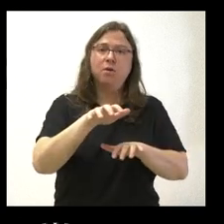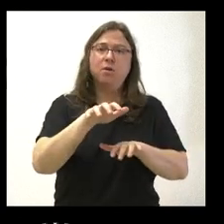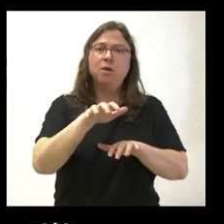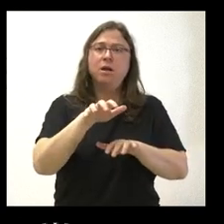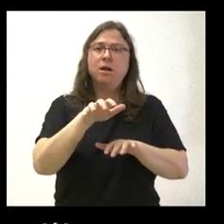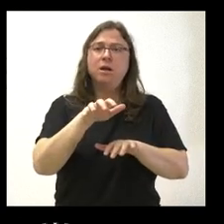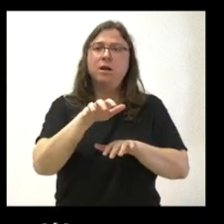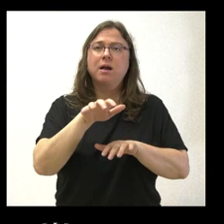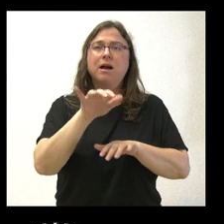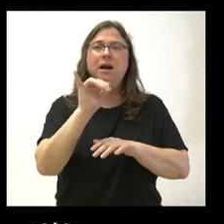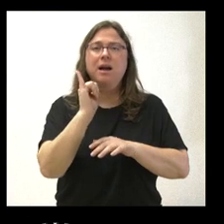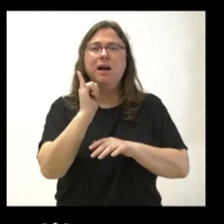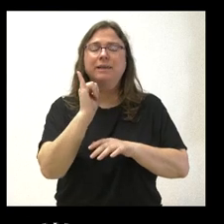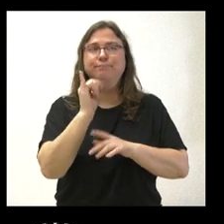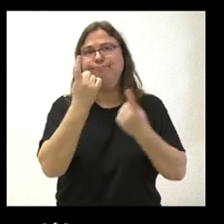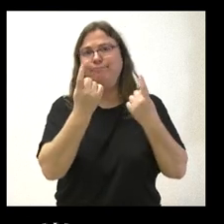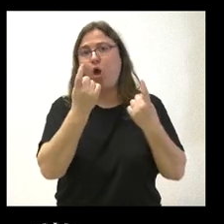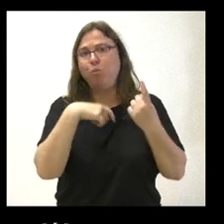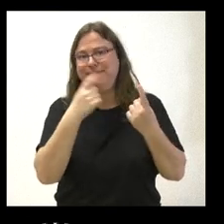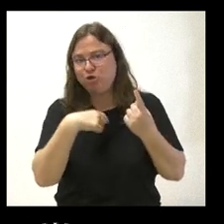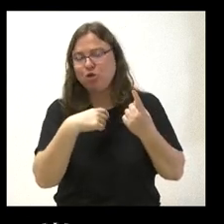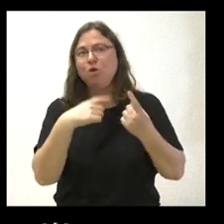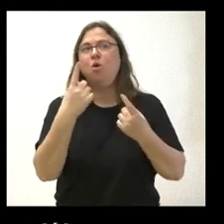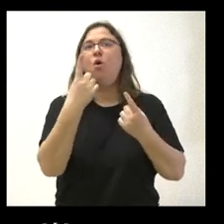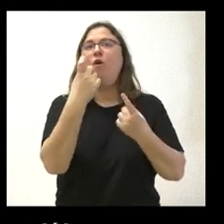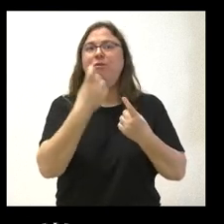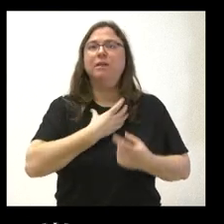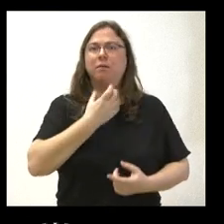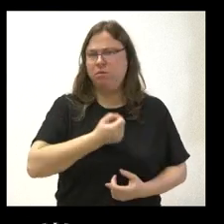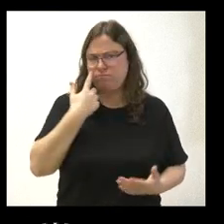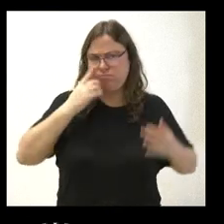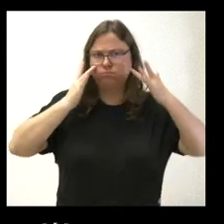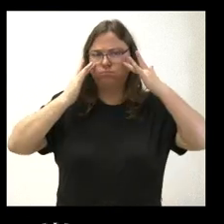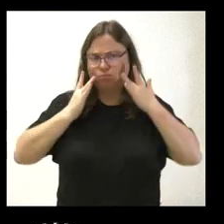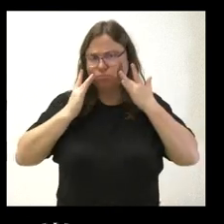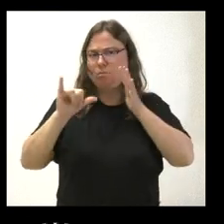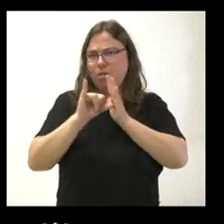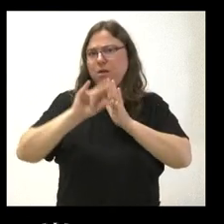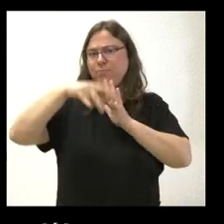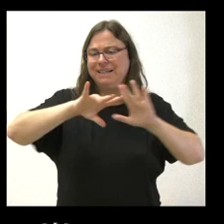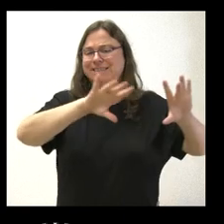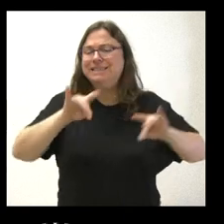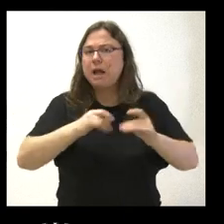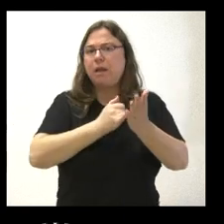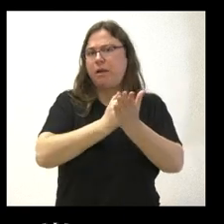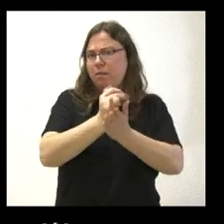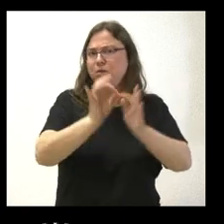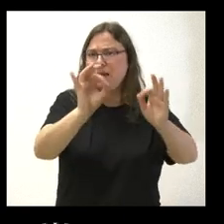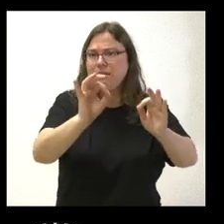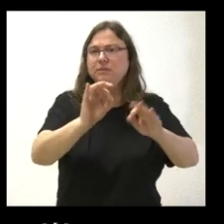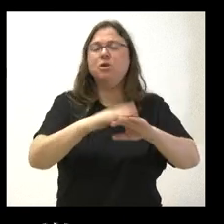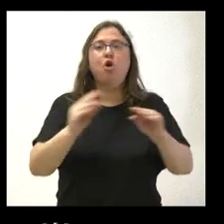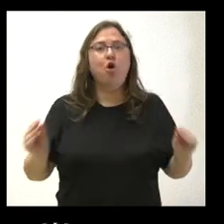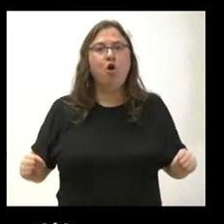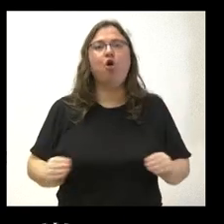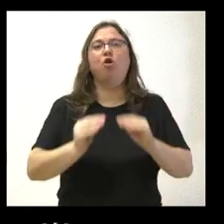hay omisiones o bueno falta municipios que netamente o por proximidad son de tierra de Campos coincide